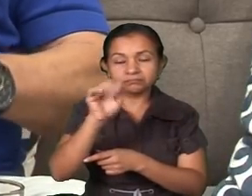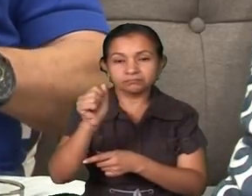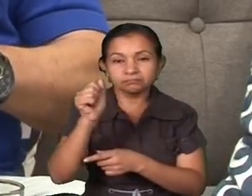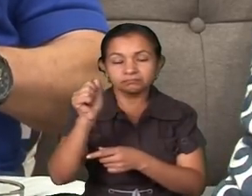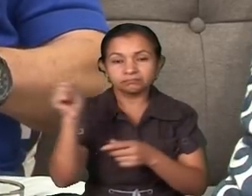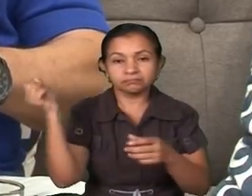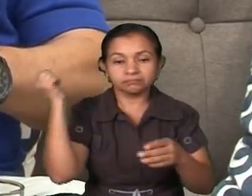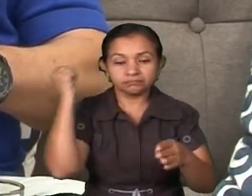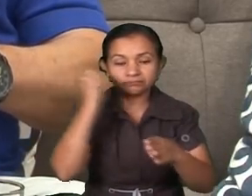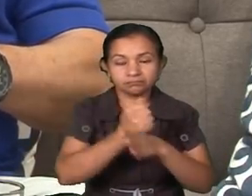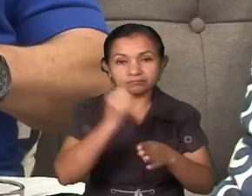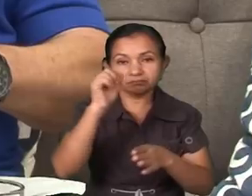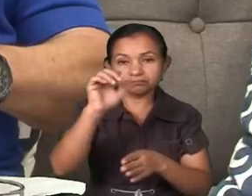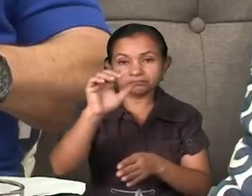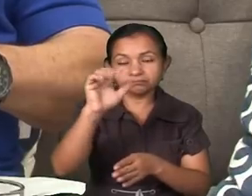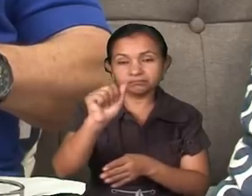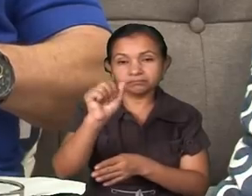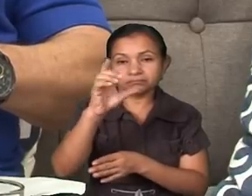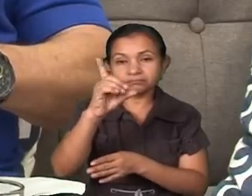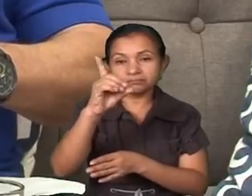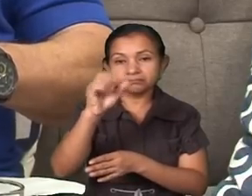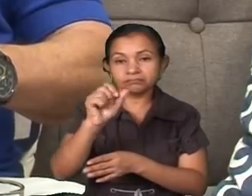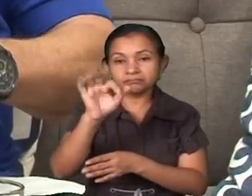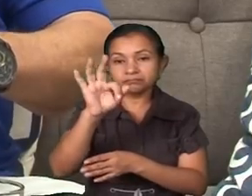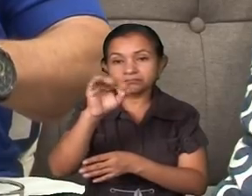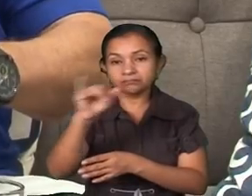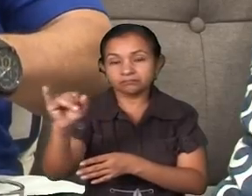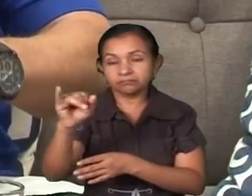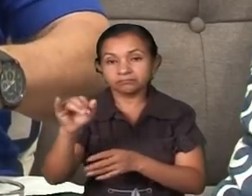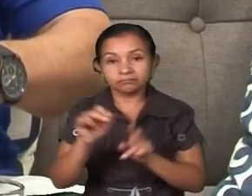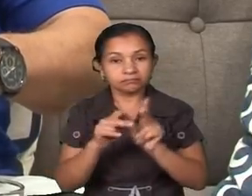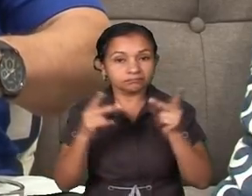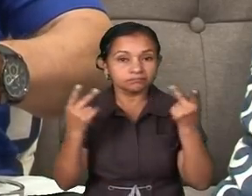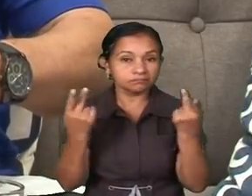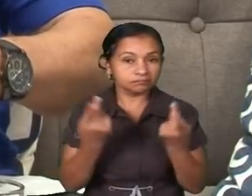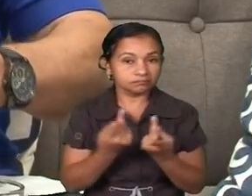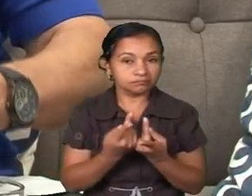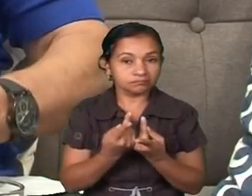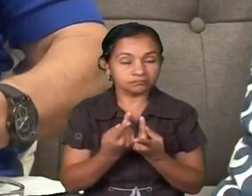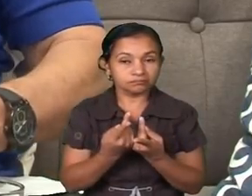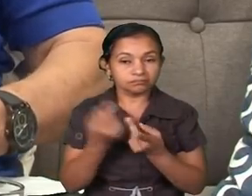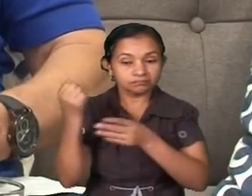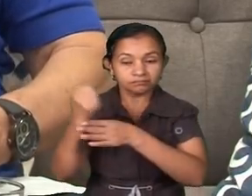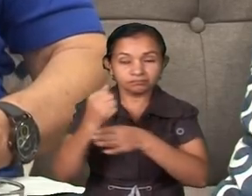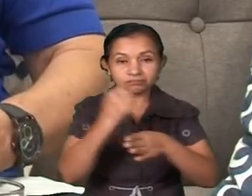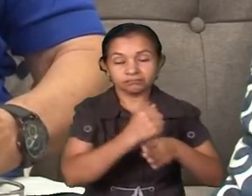destruyeron al pueblo que mejor estándar de vida tenía